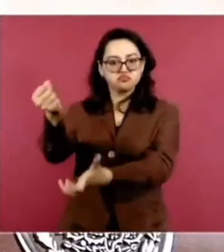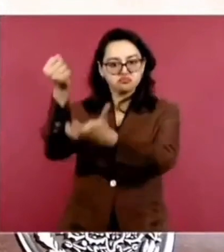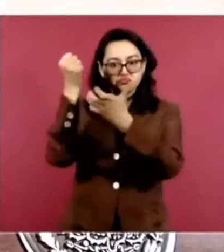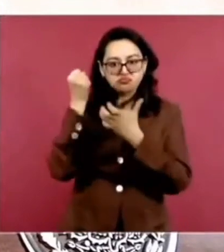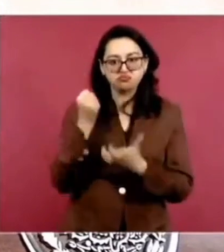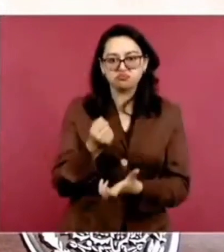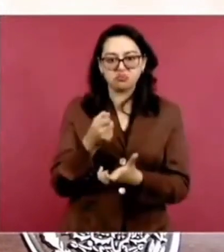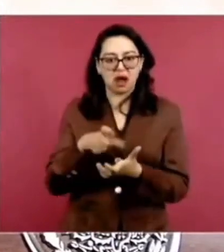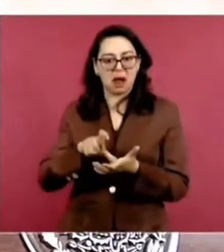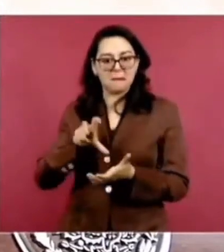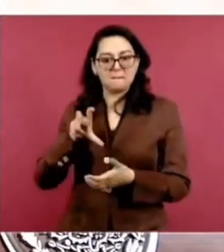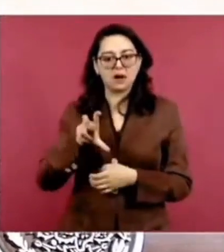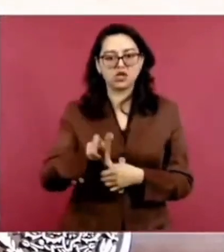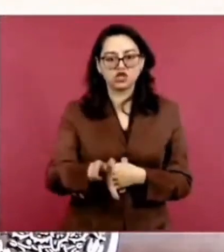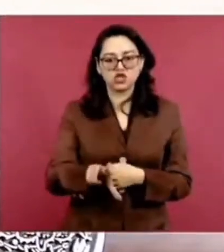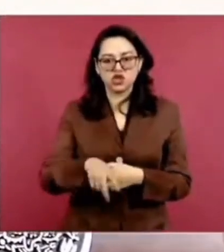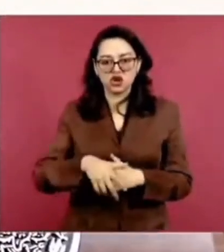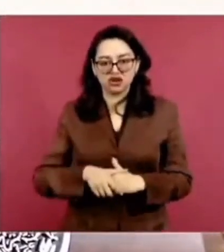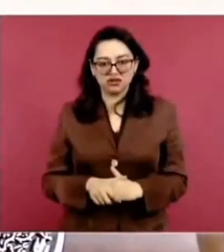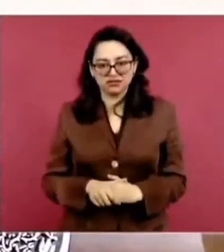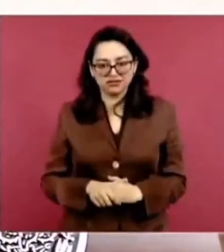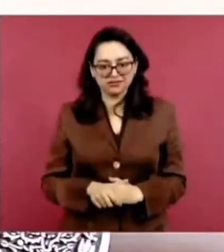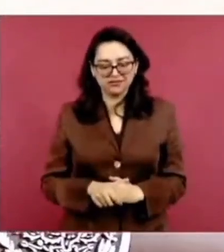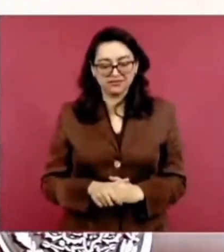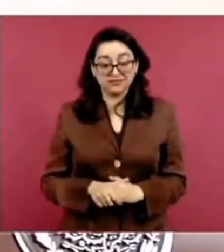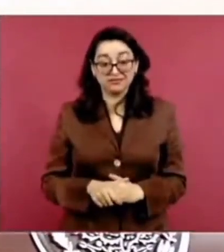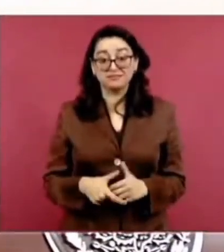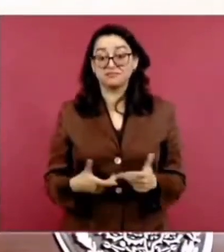Y nuestros adversarios